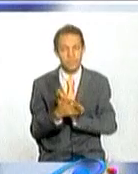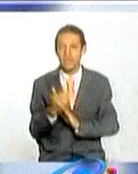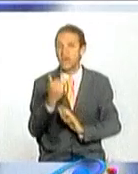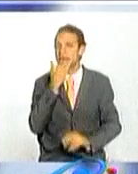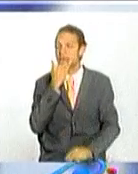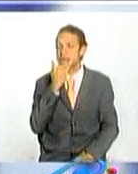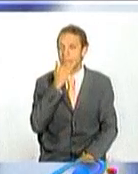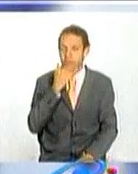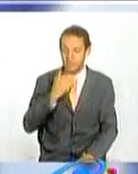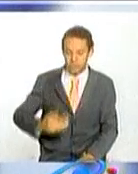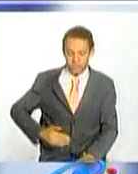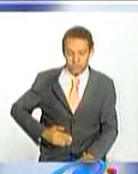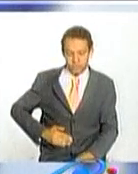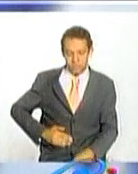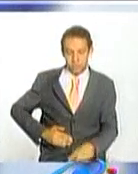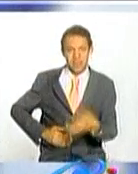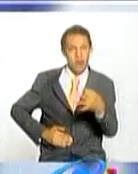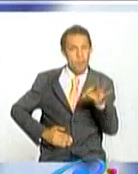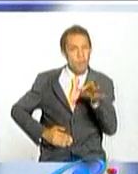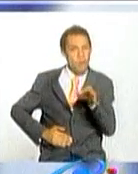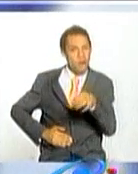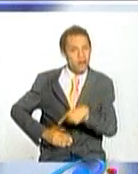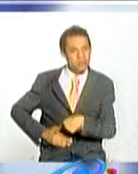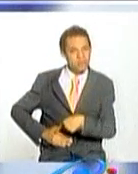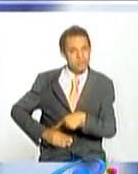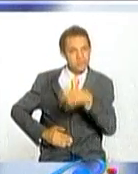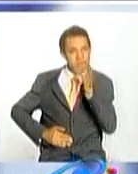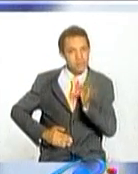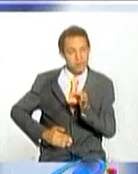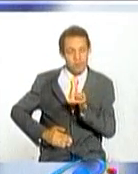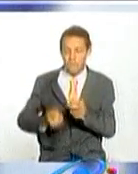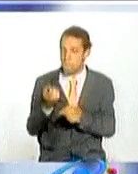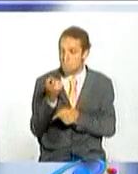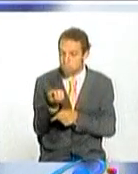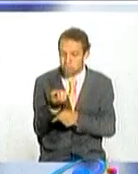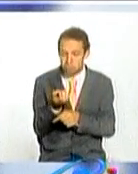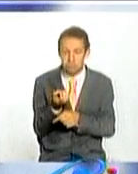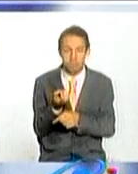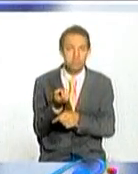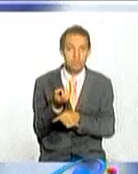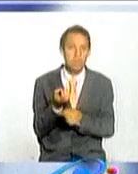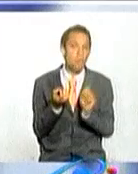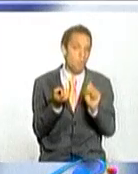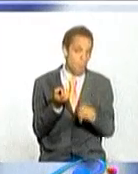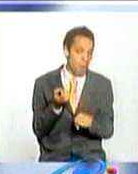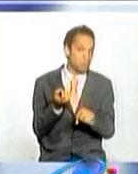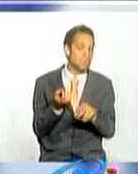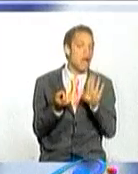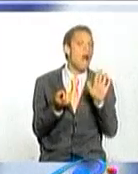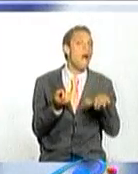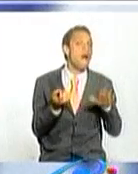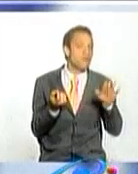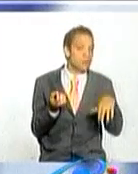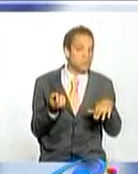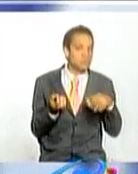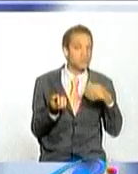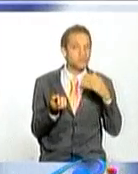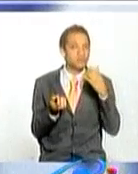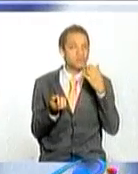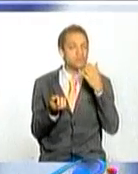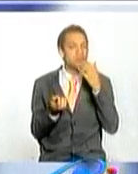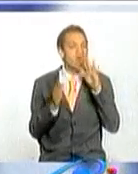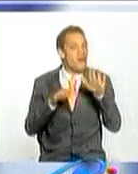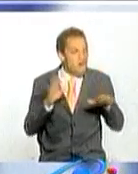los cálculos? Cuando son muy pequeños los cálculos, ¿sí? Muchas veces hablamos de que